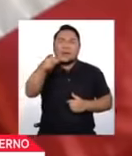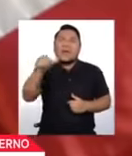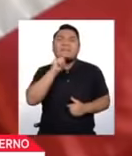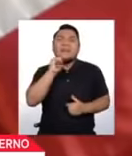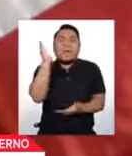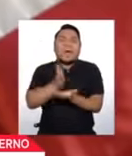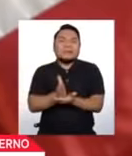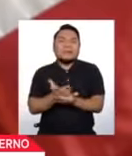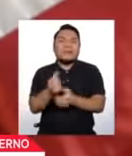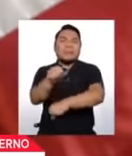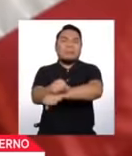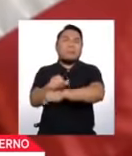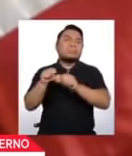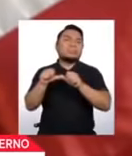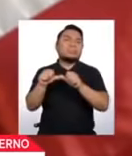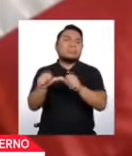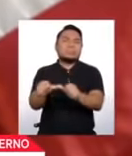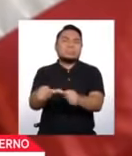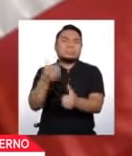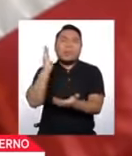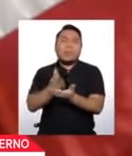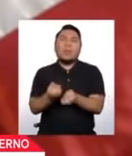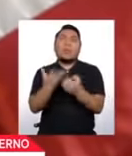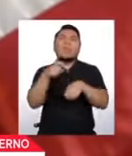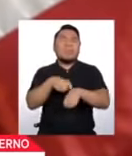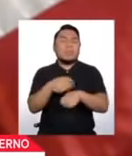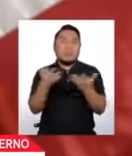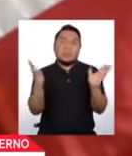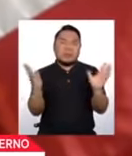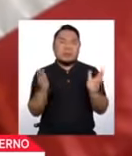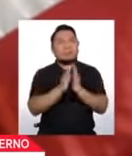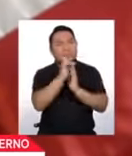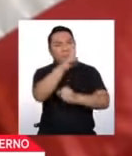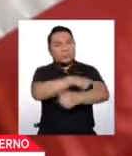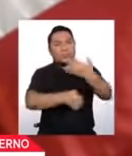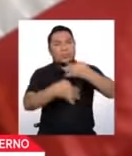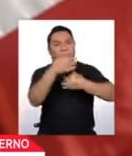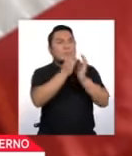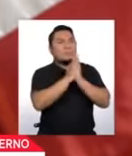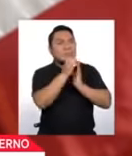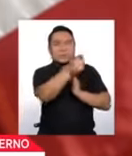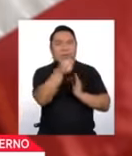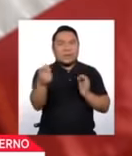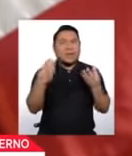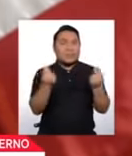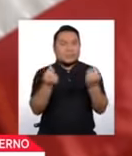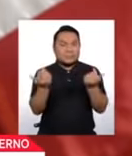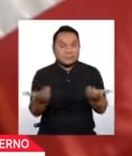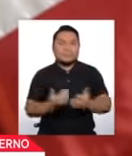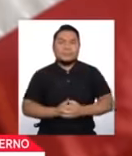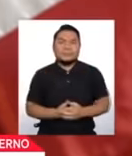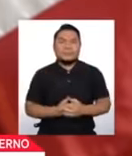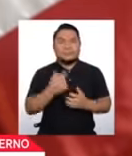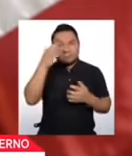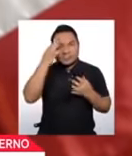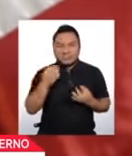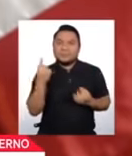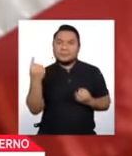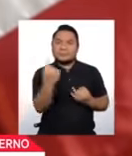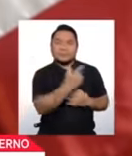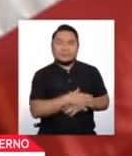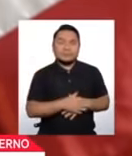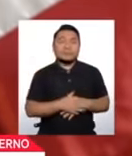quiénes corresponde salir. Entonces, es necesario que pueda tomarse decisiones al respecto, cada quien